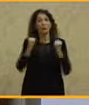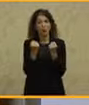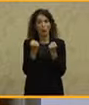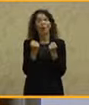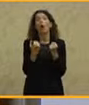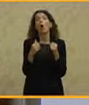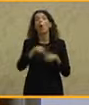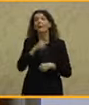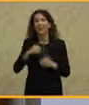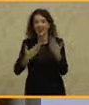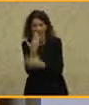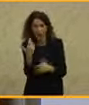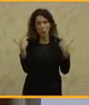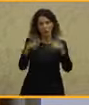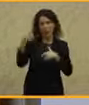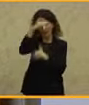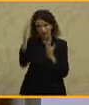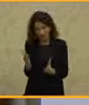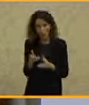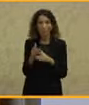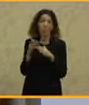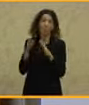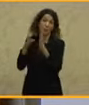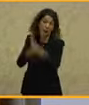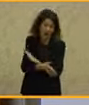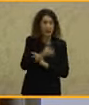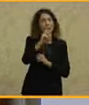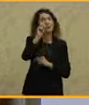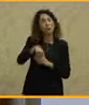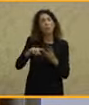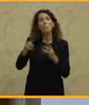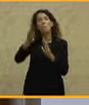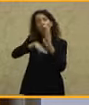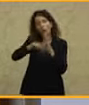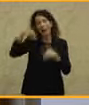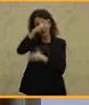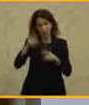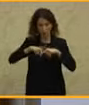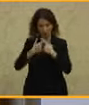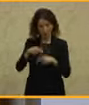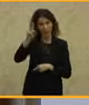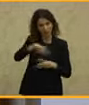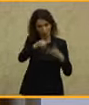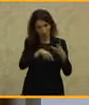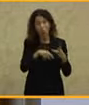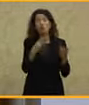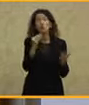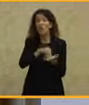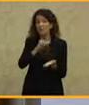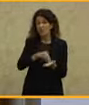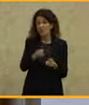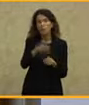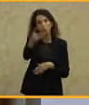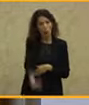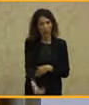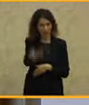unidades de día, las unidades de atención permanente y también los programas de atención a las familias, porque en muchos casos es